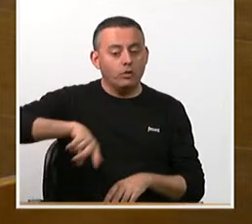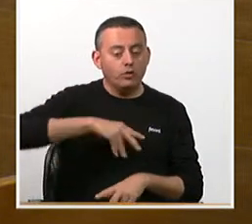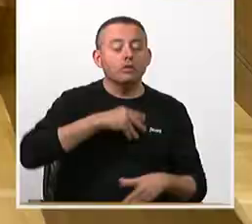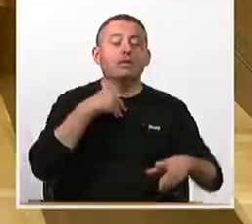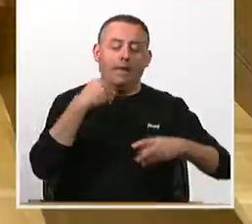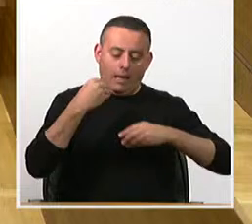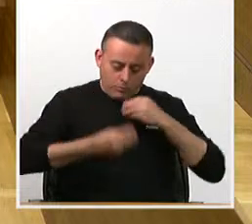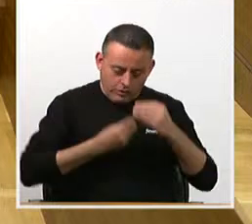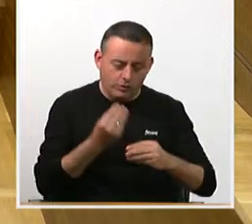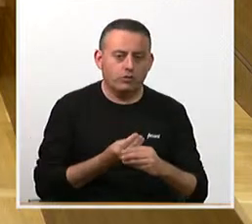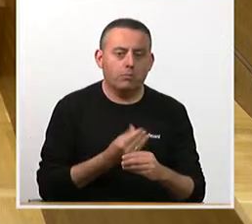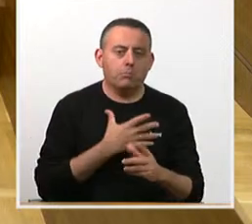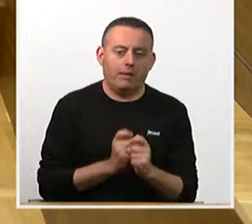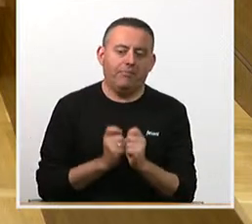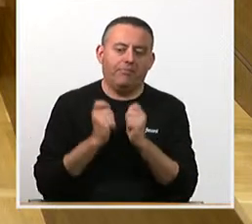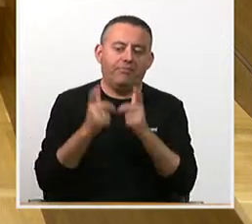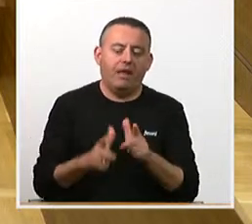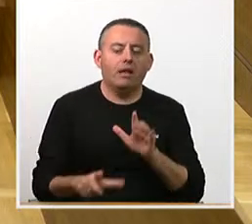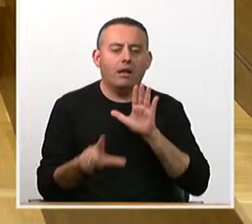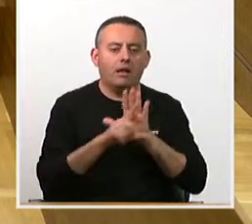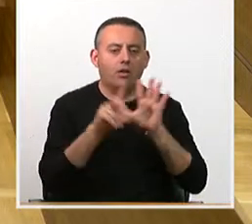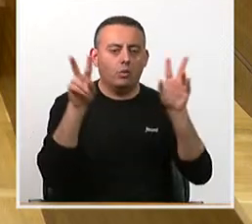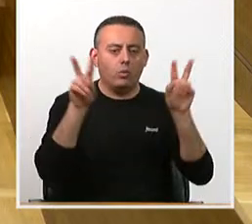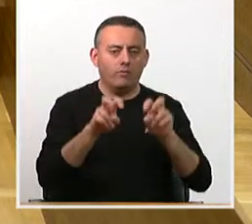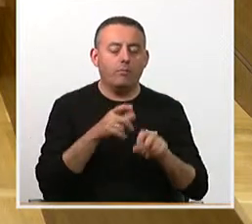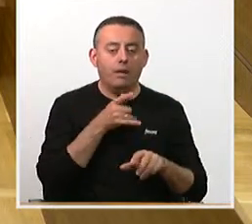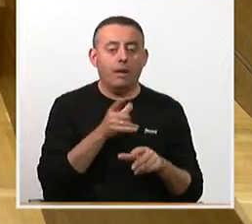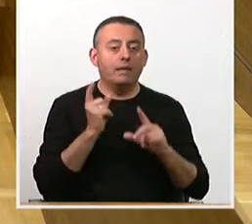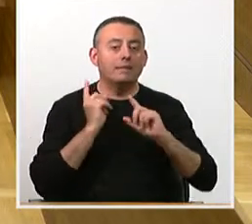en marcha y ayudar y facilitar el transporte